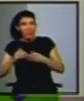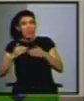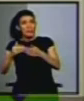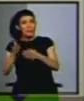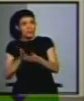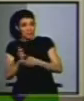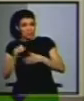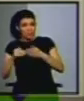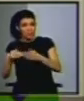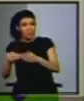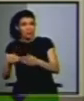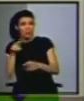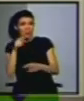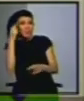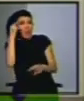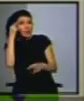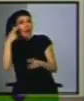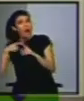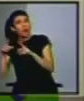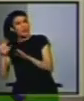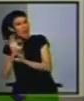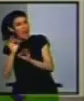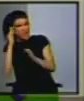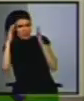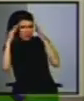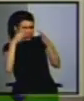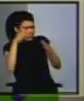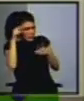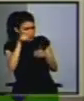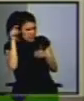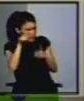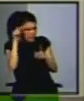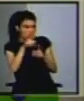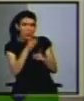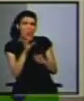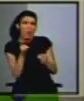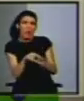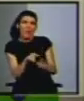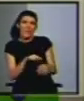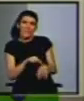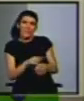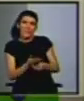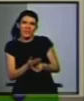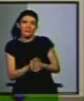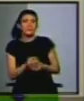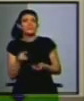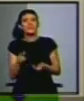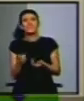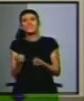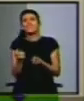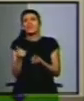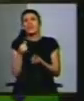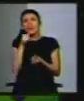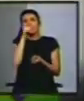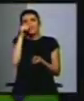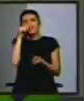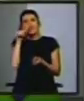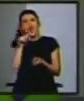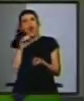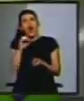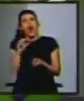ya, usted no piensa en otra cosa. No piensa en otra cosa. Es como que dijéramos, no sé, pues el adicto a la